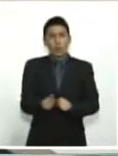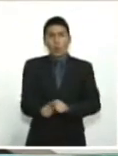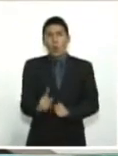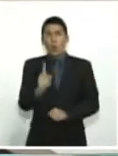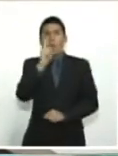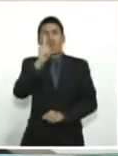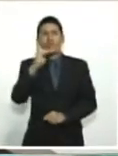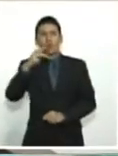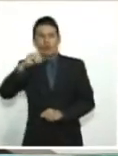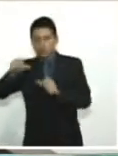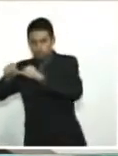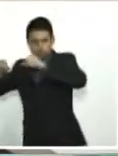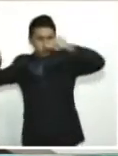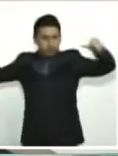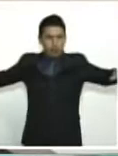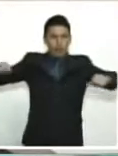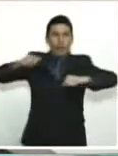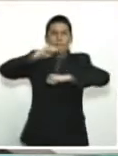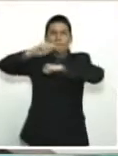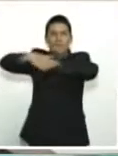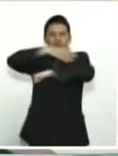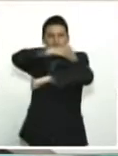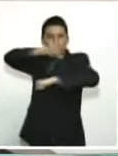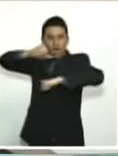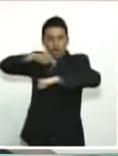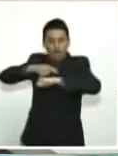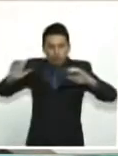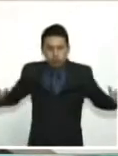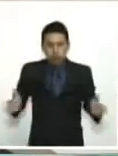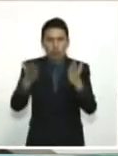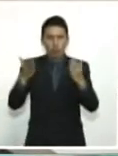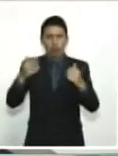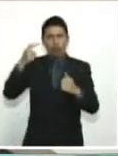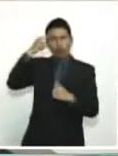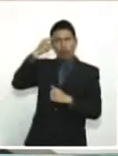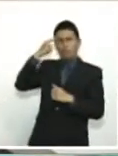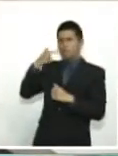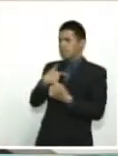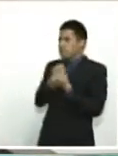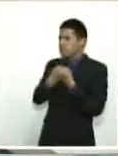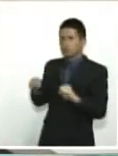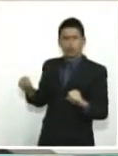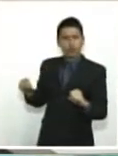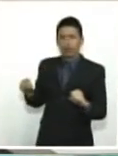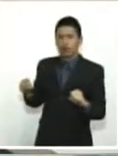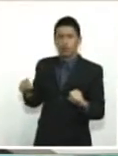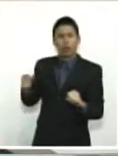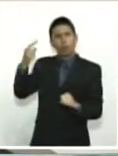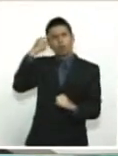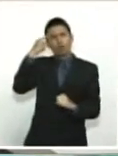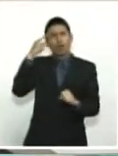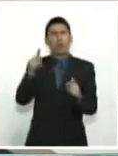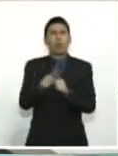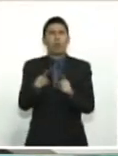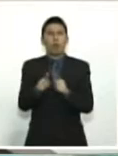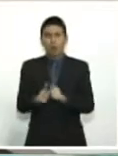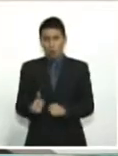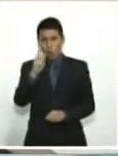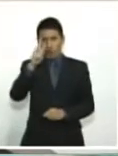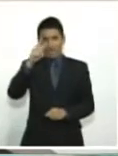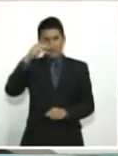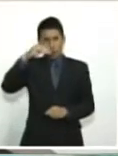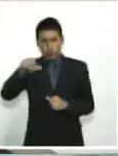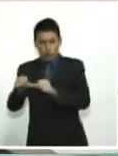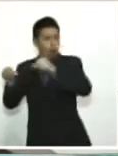kilómetro de playa. O sea, es imposible pensar que pensando en que vamos a recuperar kilómetros de